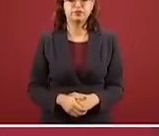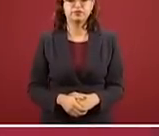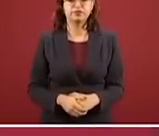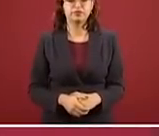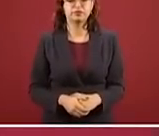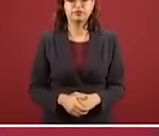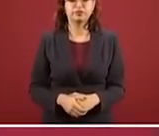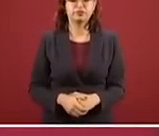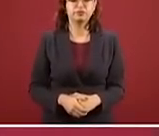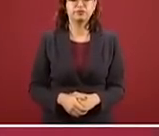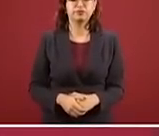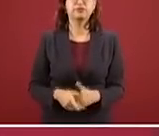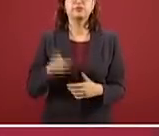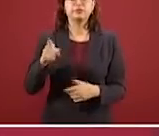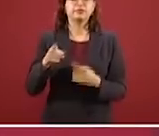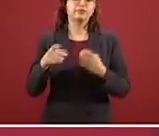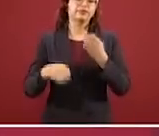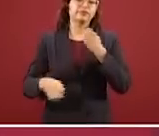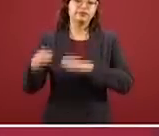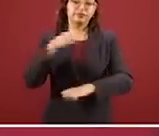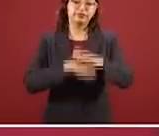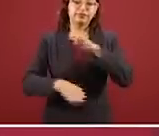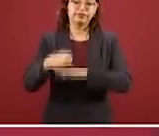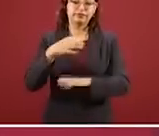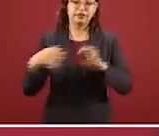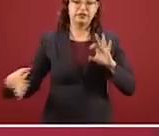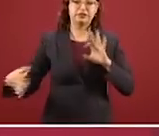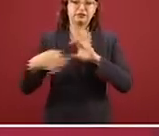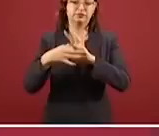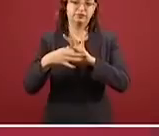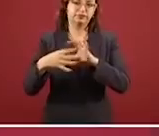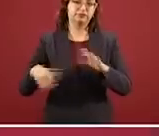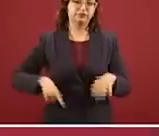supuestamente estas empresas vinculadas al régimen